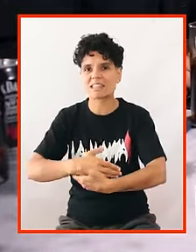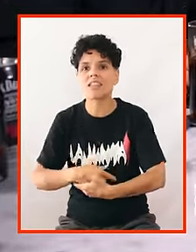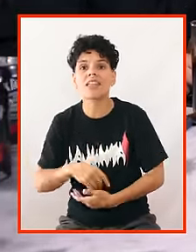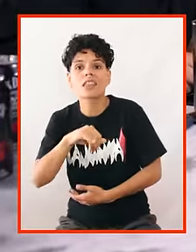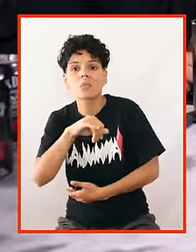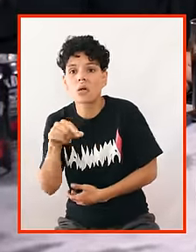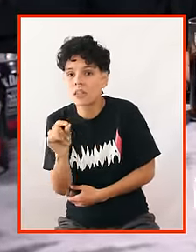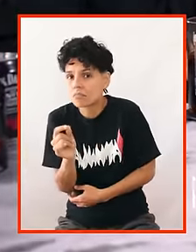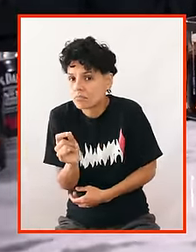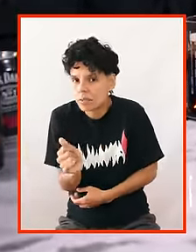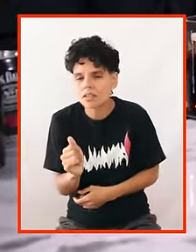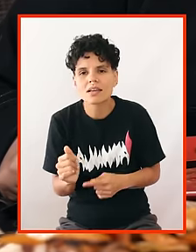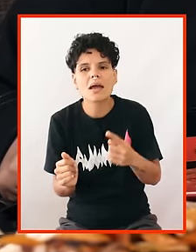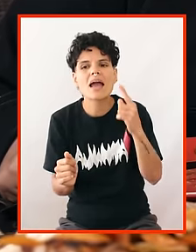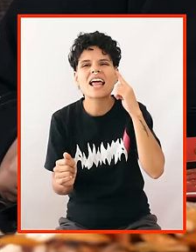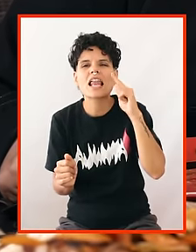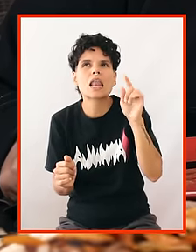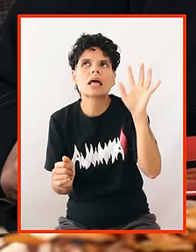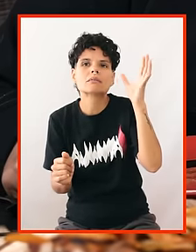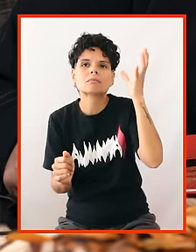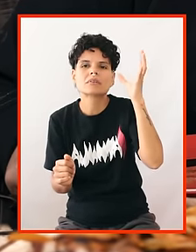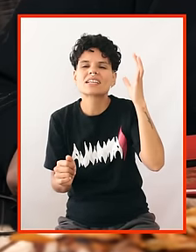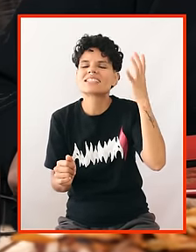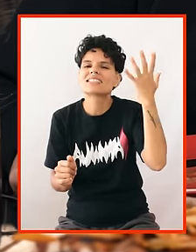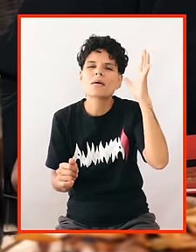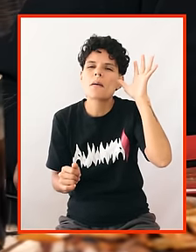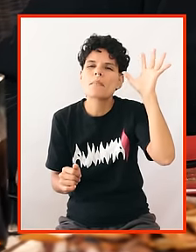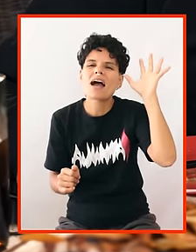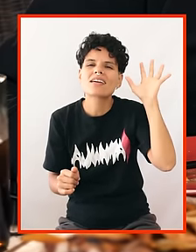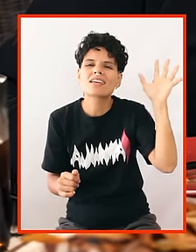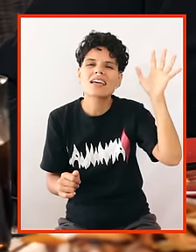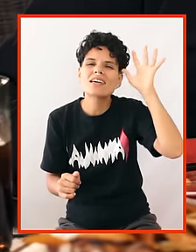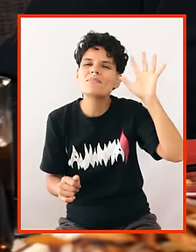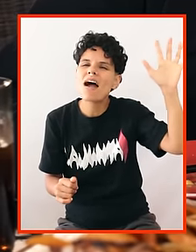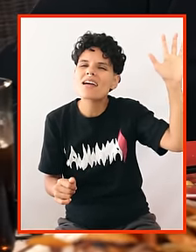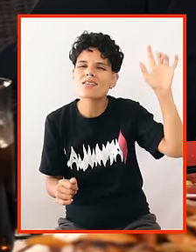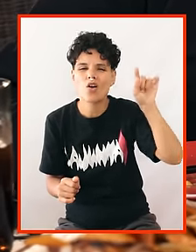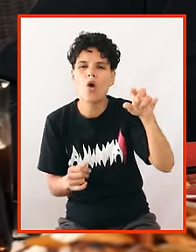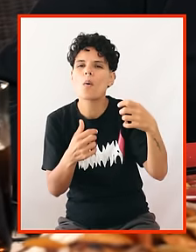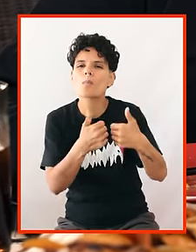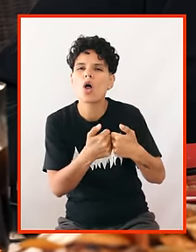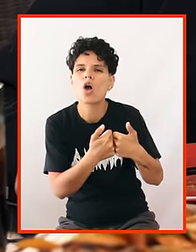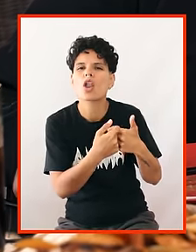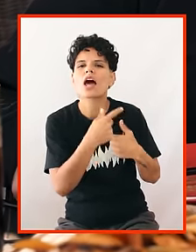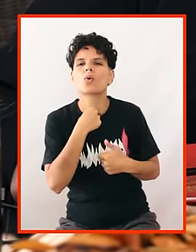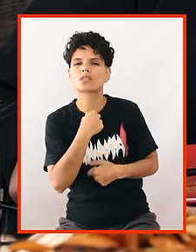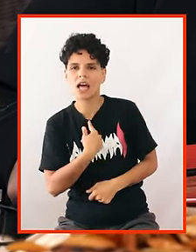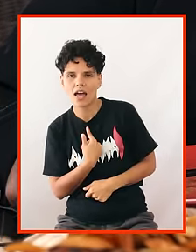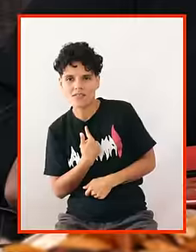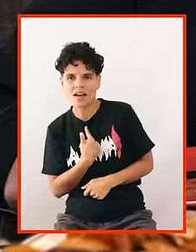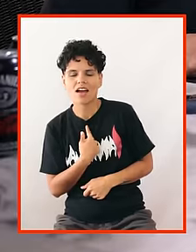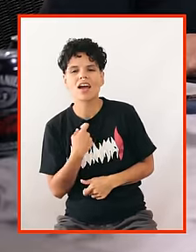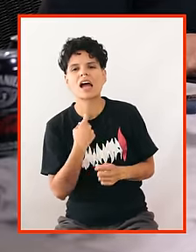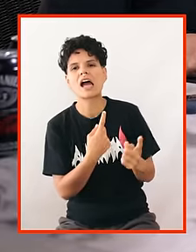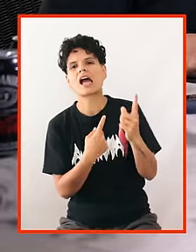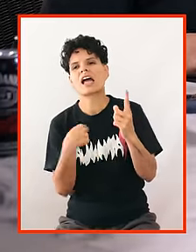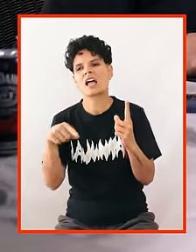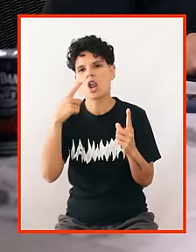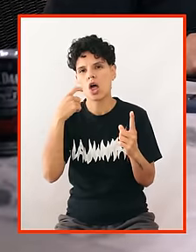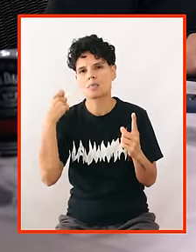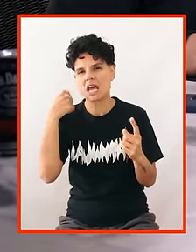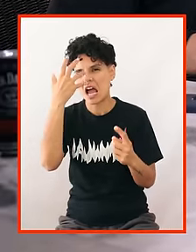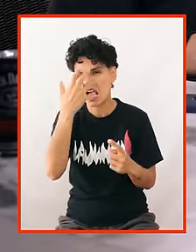a la banda, a la banda. A los 5 minutos nos andaba persiguiendo porque pensaba que la polola le gustaba uno de nosotros y andaba, pero nosotros corriendo en una camioneta. Interceptó